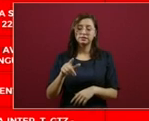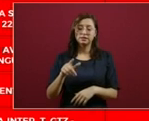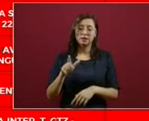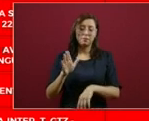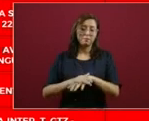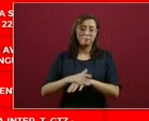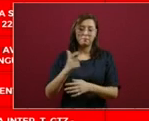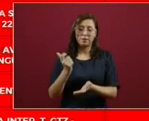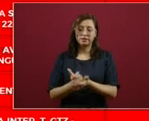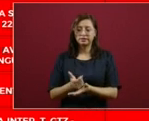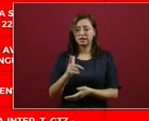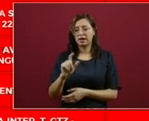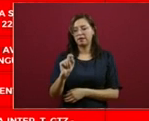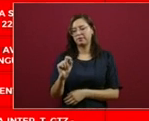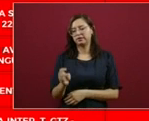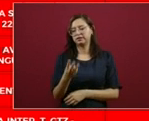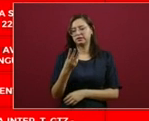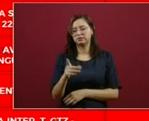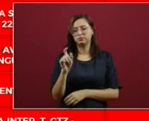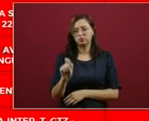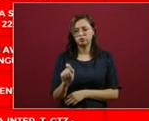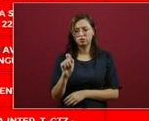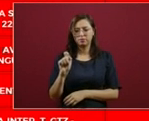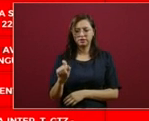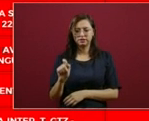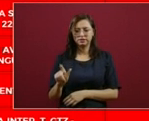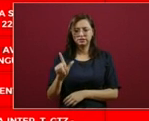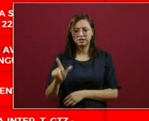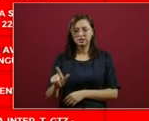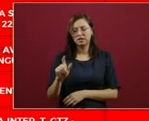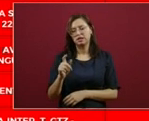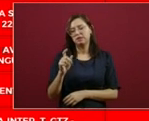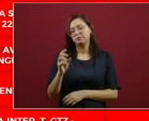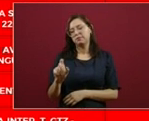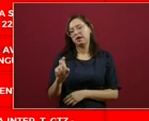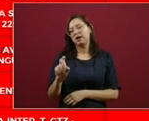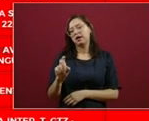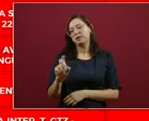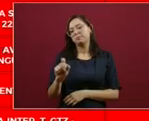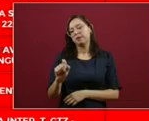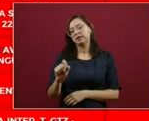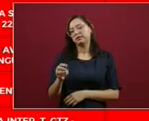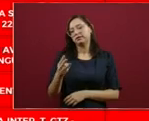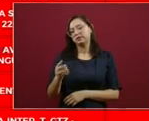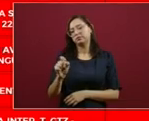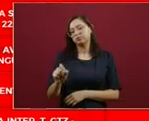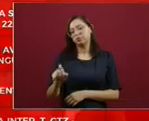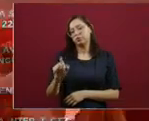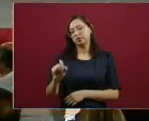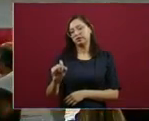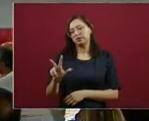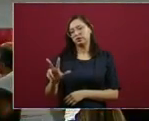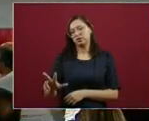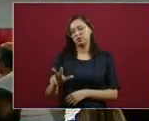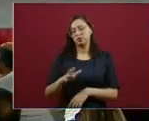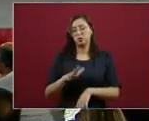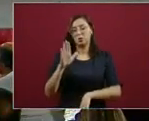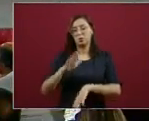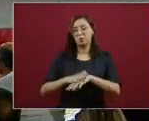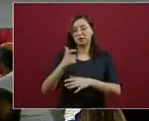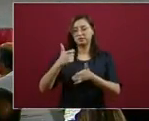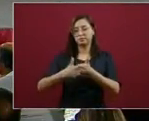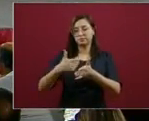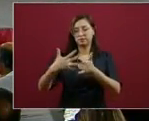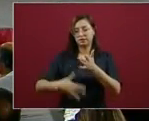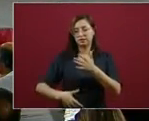de las más caras a 23.27 y 23.28. Esas son las más altas. Las más bajos